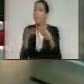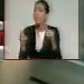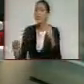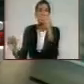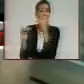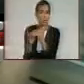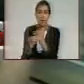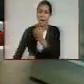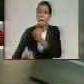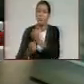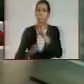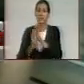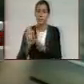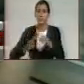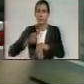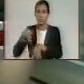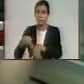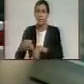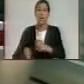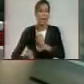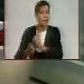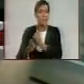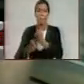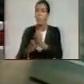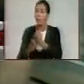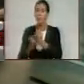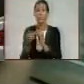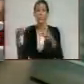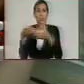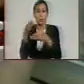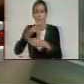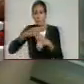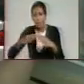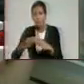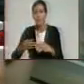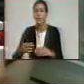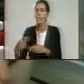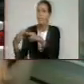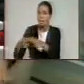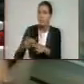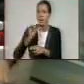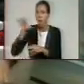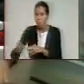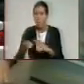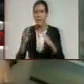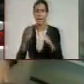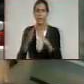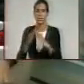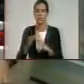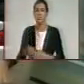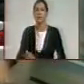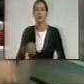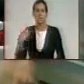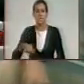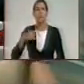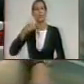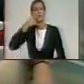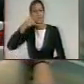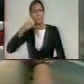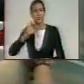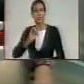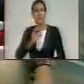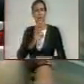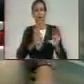en el apoyo al desarrollo nacional, en el apoyo a los sectores medios para la vivienda. Ahí tenemos el programa 0800 Mi Hogar.